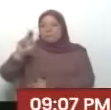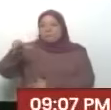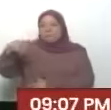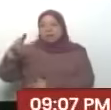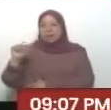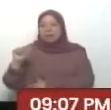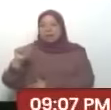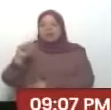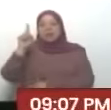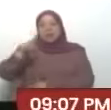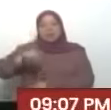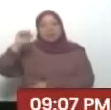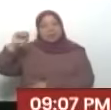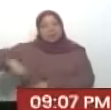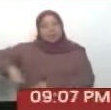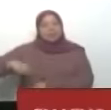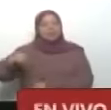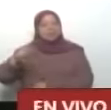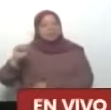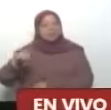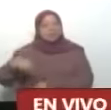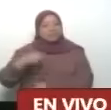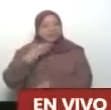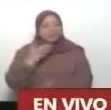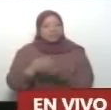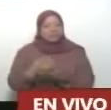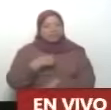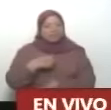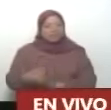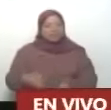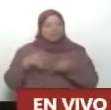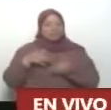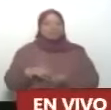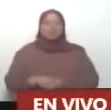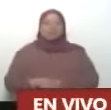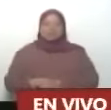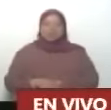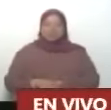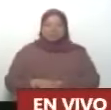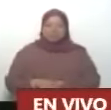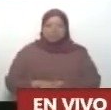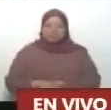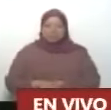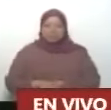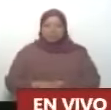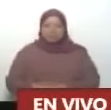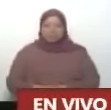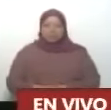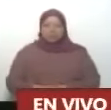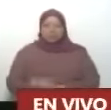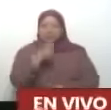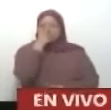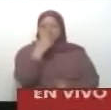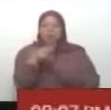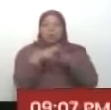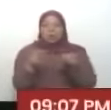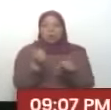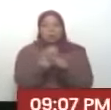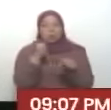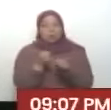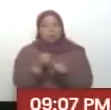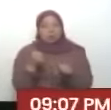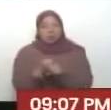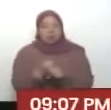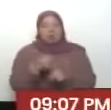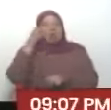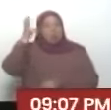ganó el sí. ¿Ah? Bueno, presidente, entonces nos abocamos a visitar a todas las áreas de trabajo